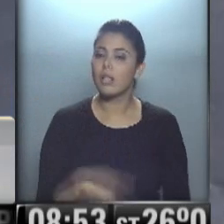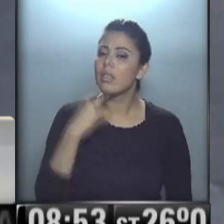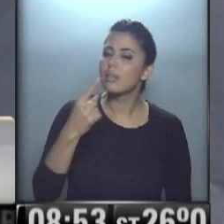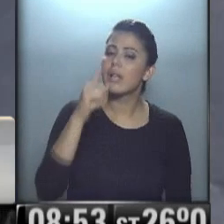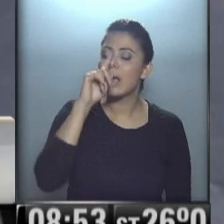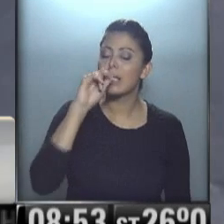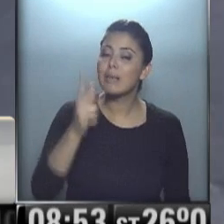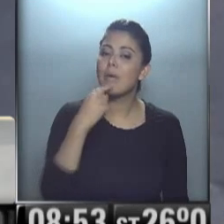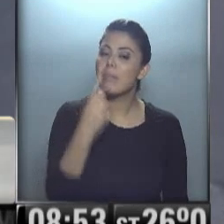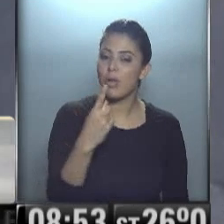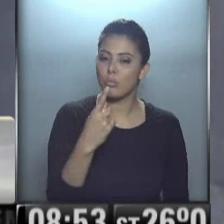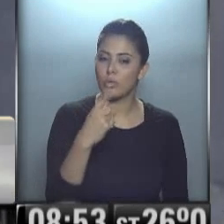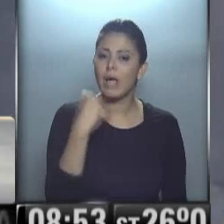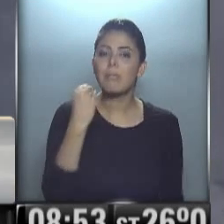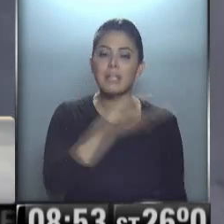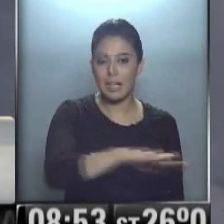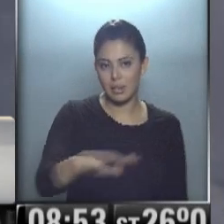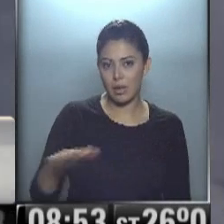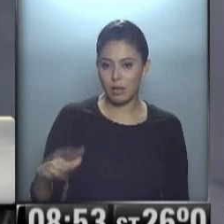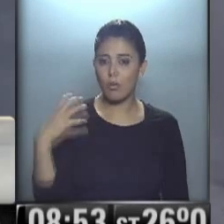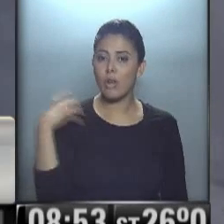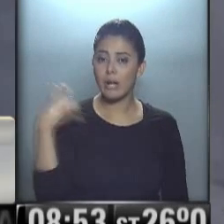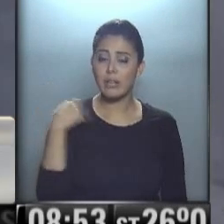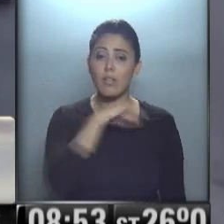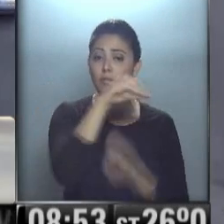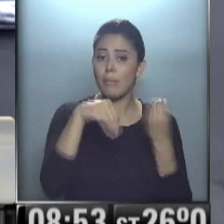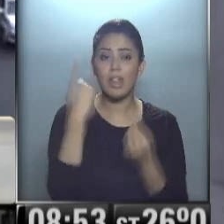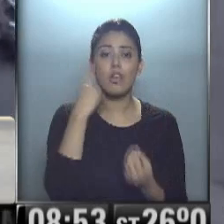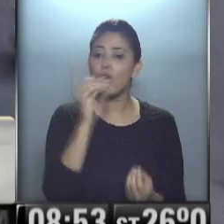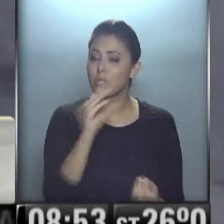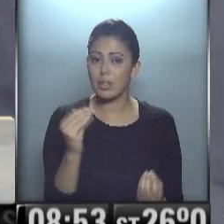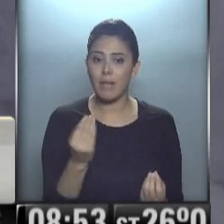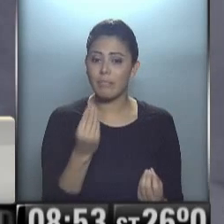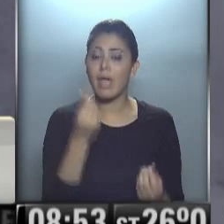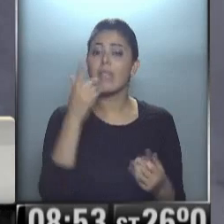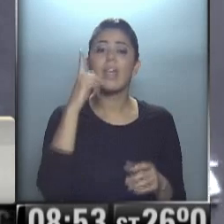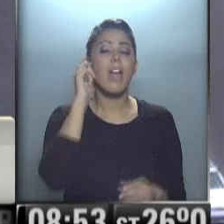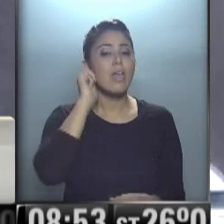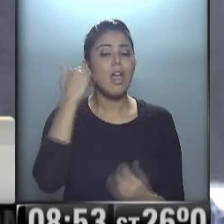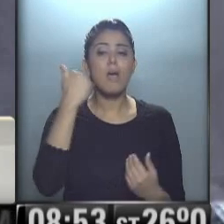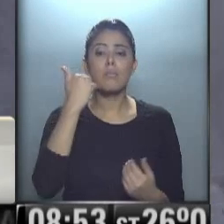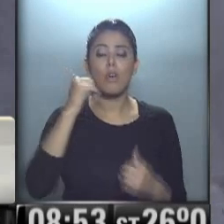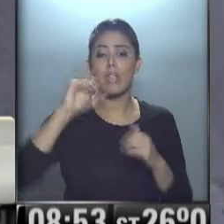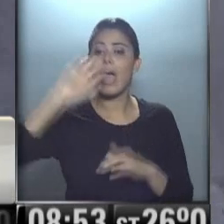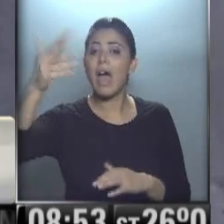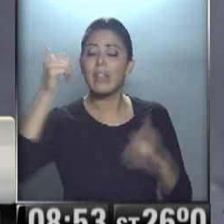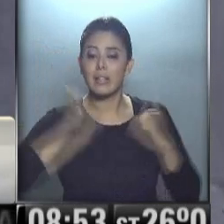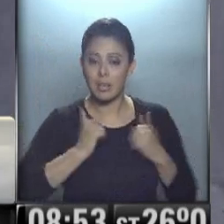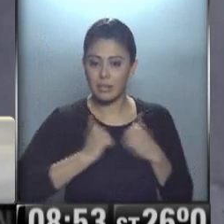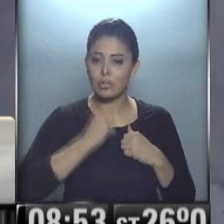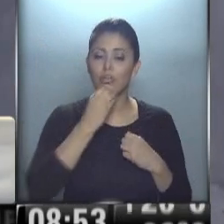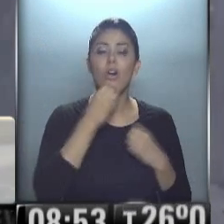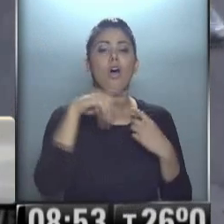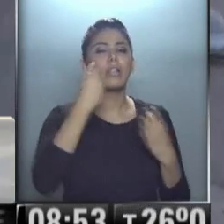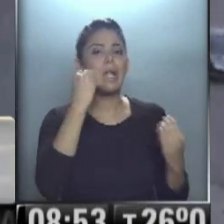consultarte también qué hacemos con los chicos. Generalmente muchas familias no saben a partir de qué edad sí. Pueden viajar en el asiento delantero. ¿Qué hacemos con los chicos en las vacaciones, además, ¿no? Bueno,